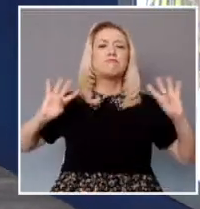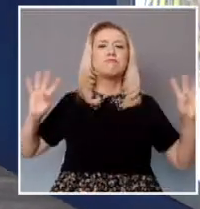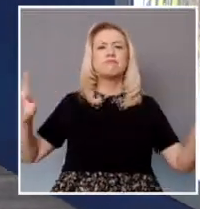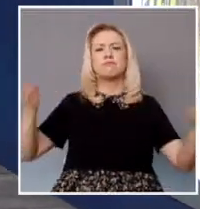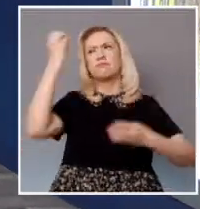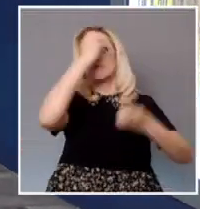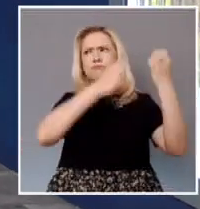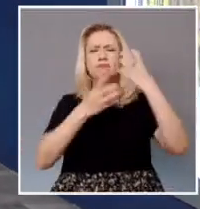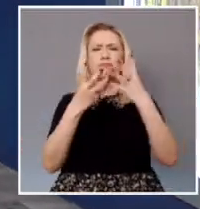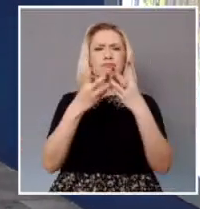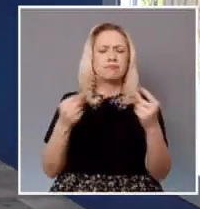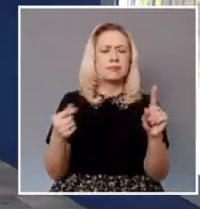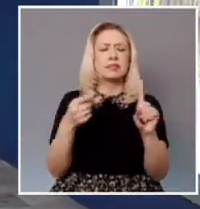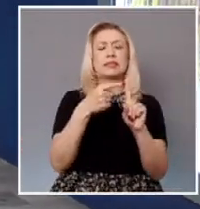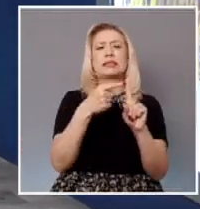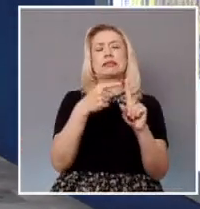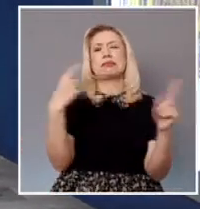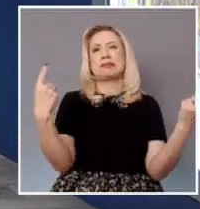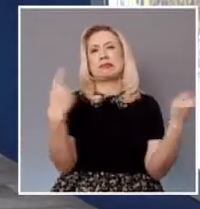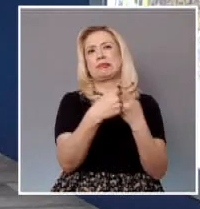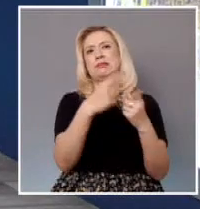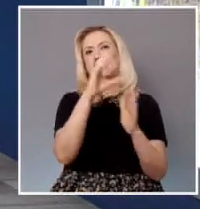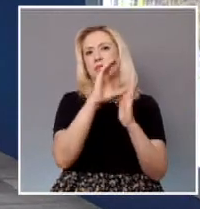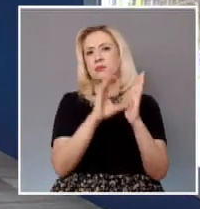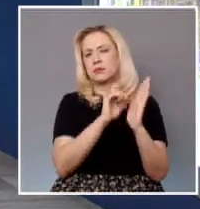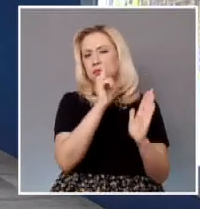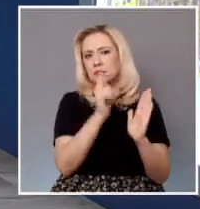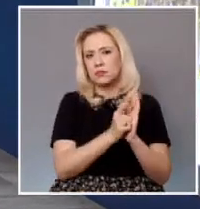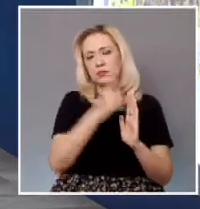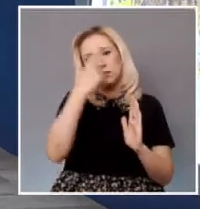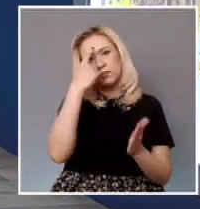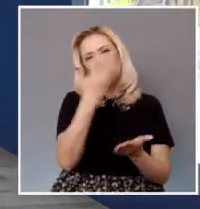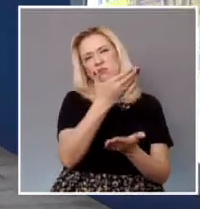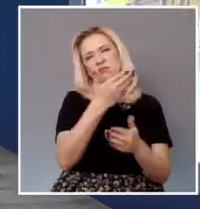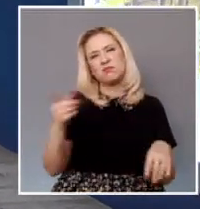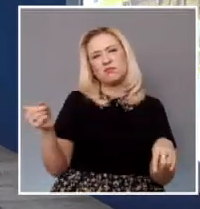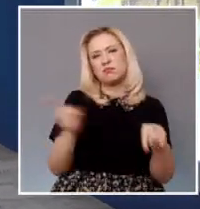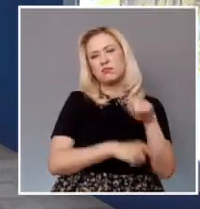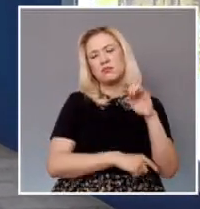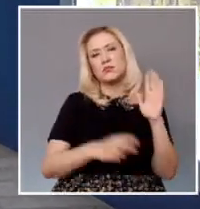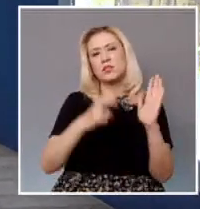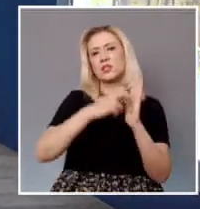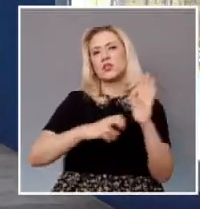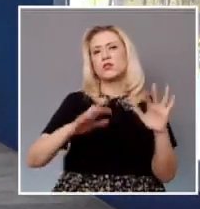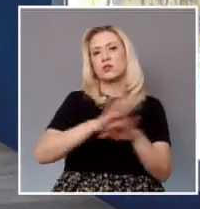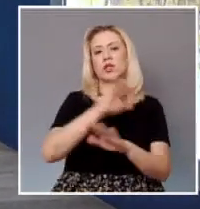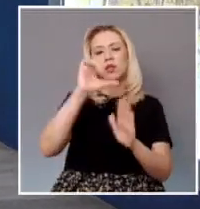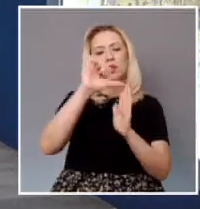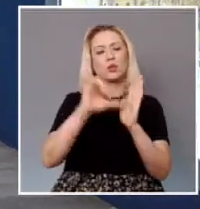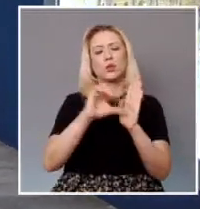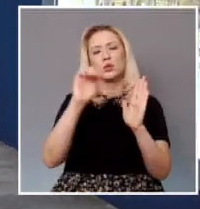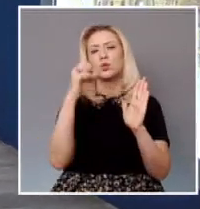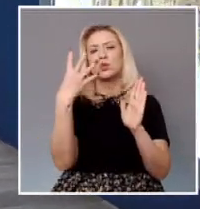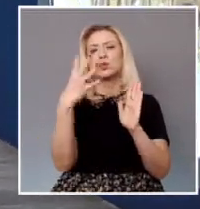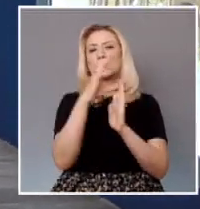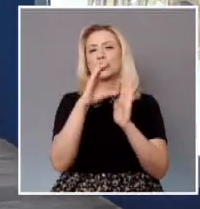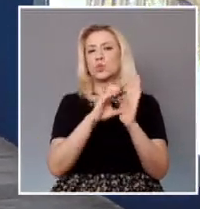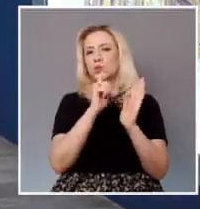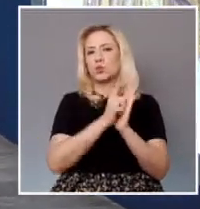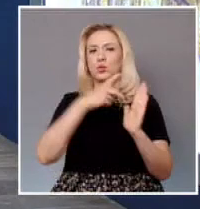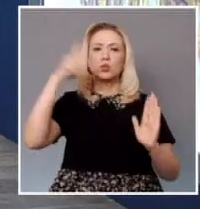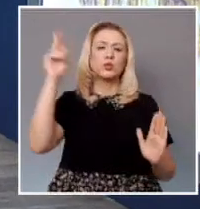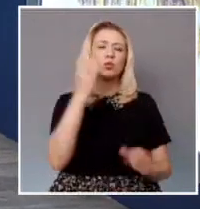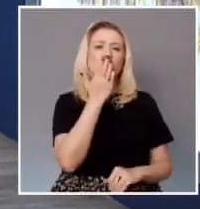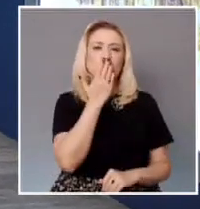una controversia constitucional en la que se pide invalidar una reforma al artículo 64 de la Constitución de Sonora y 2 acciones